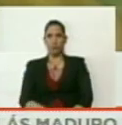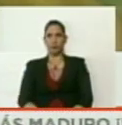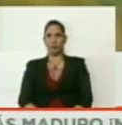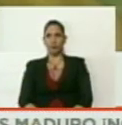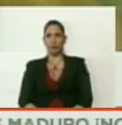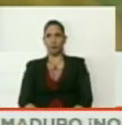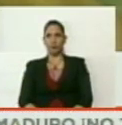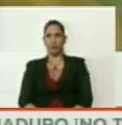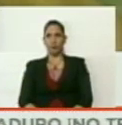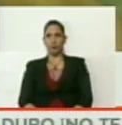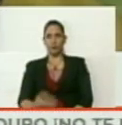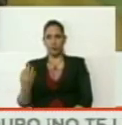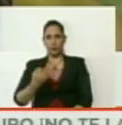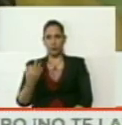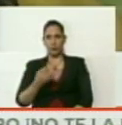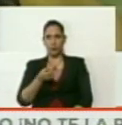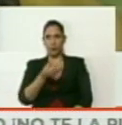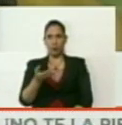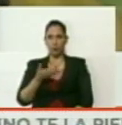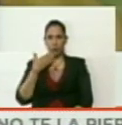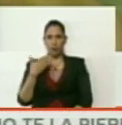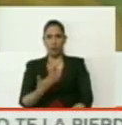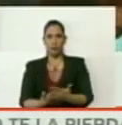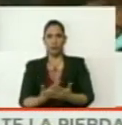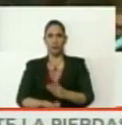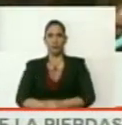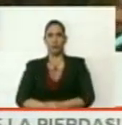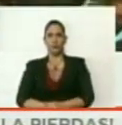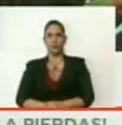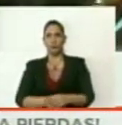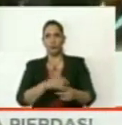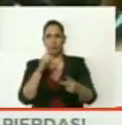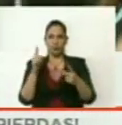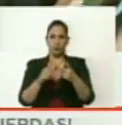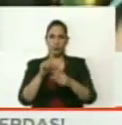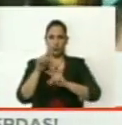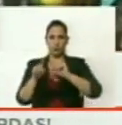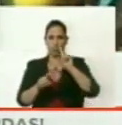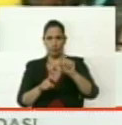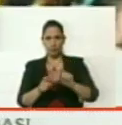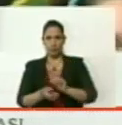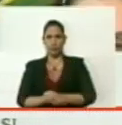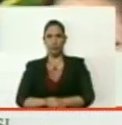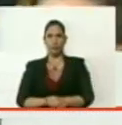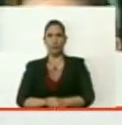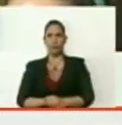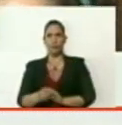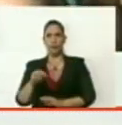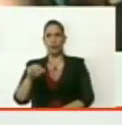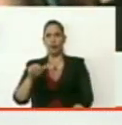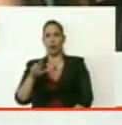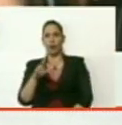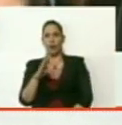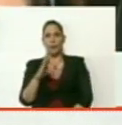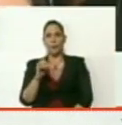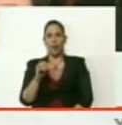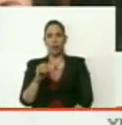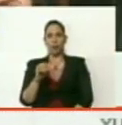en cuenta siempre eso. Muchas gracias. La siguiente pregunta la realiza Marco Salgado por Hispan